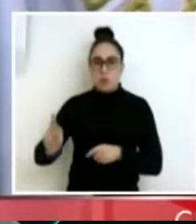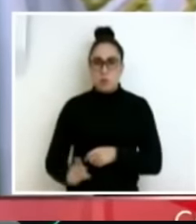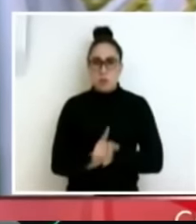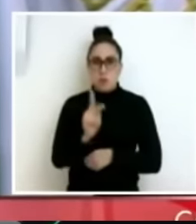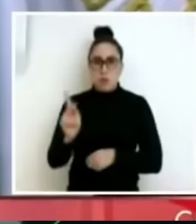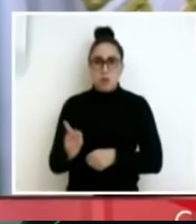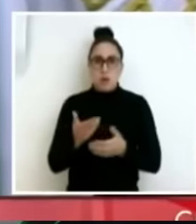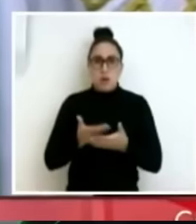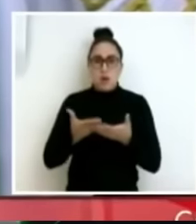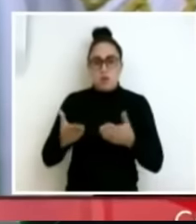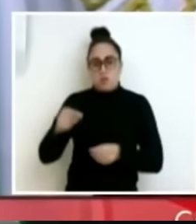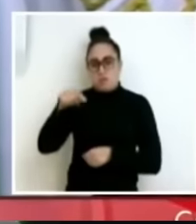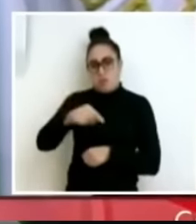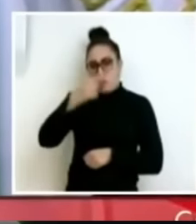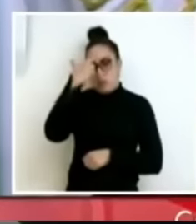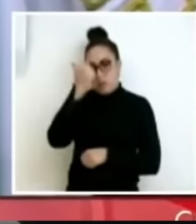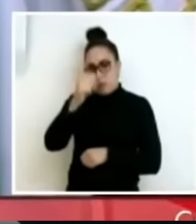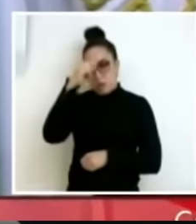historia patria.